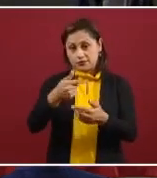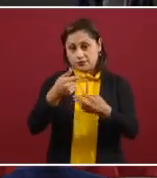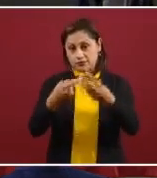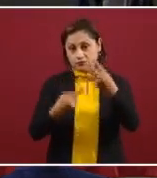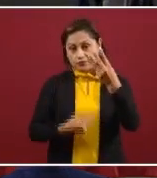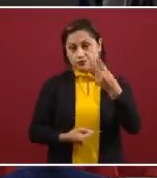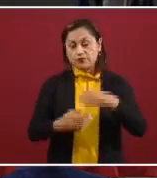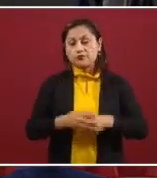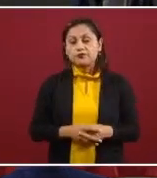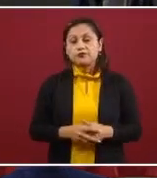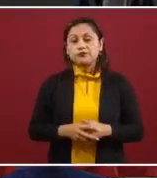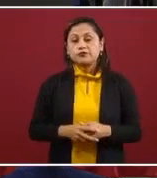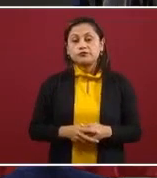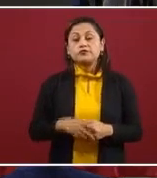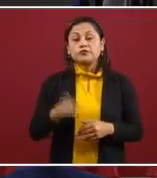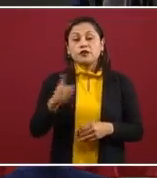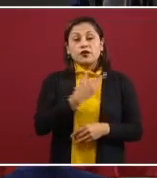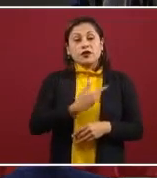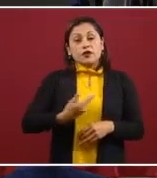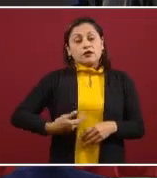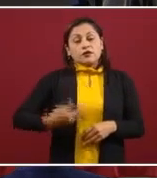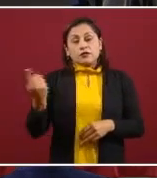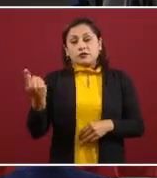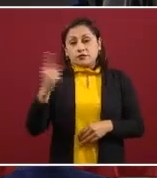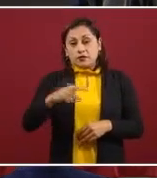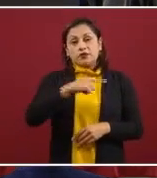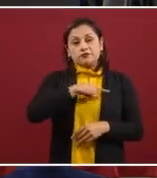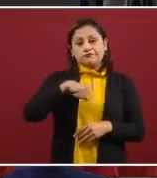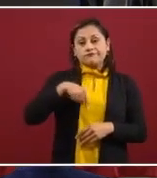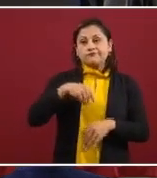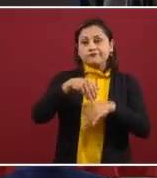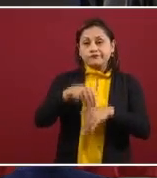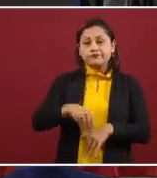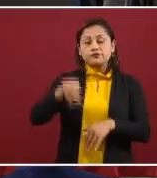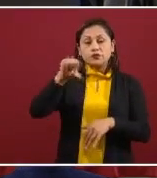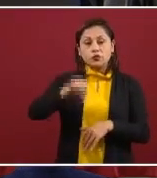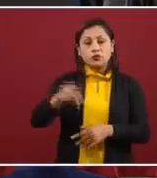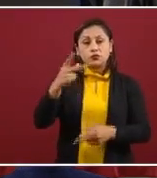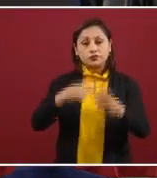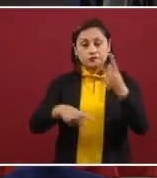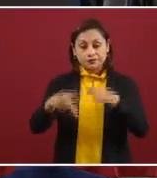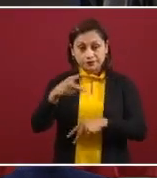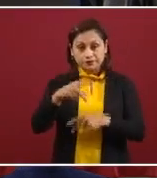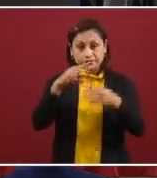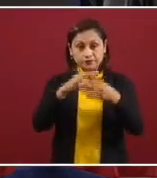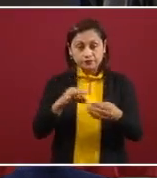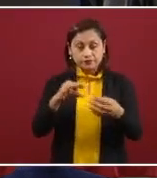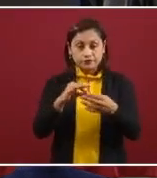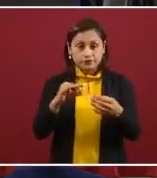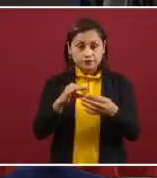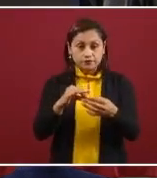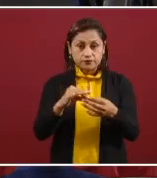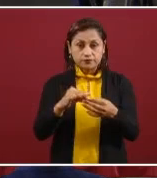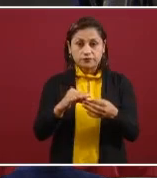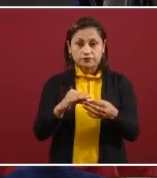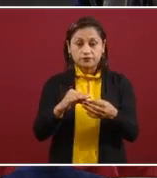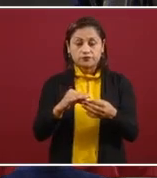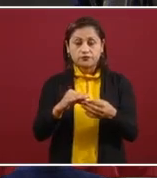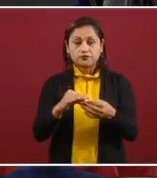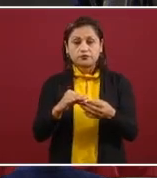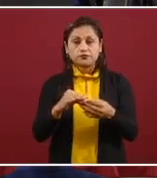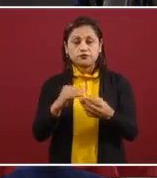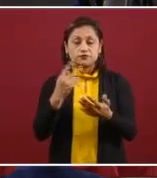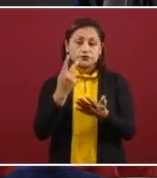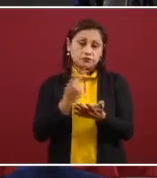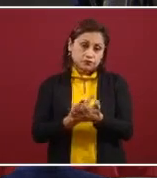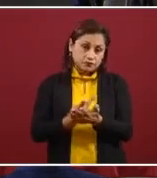las instrucciones del señor presidente, estamos el día de hoy entregando el reconocimiento